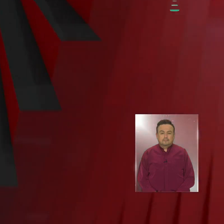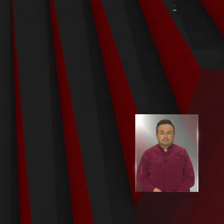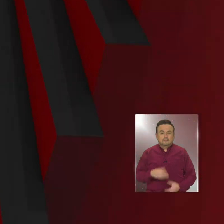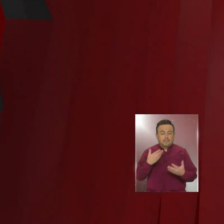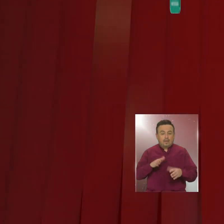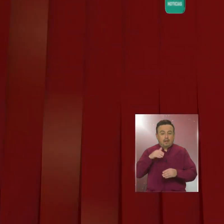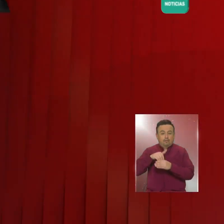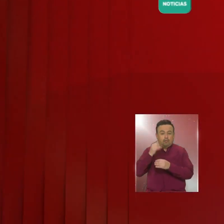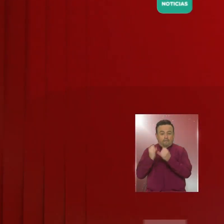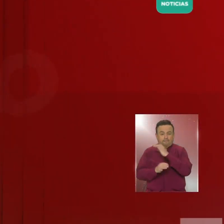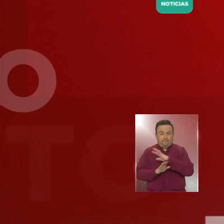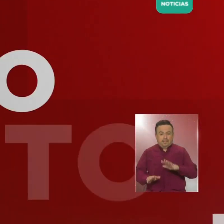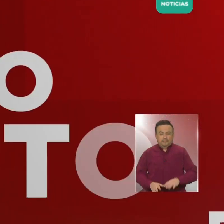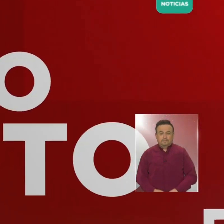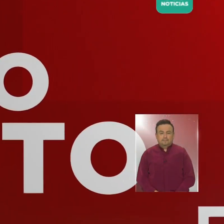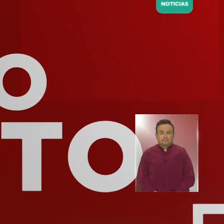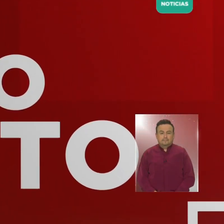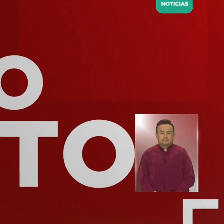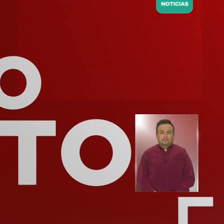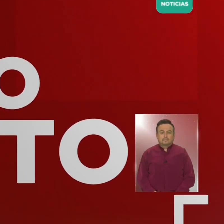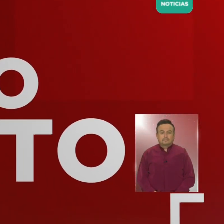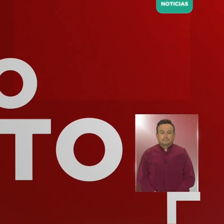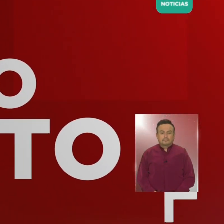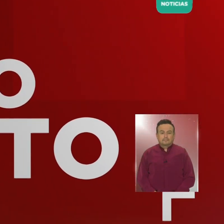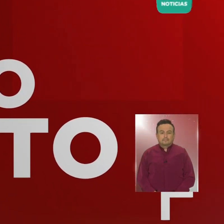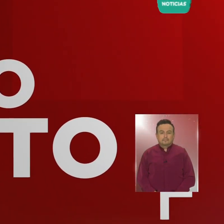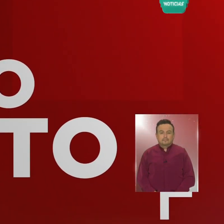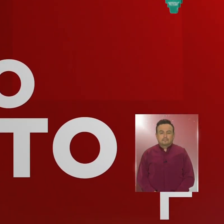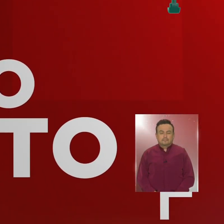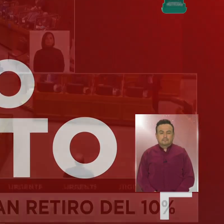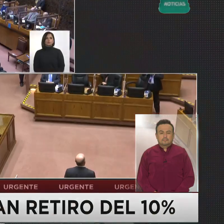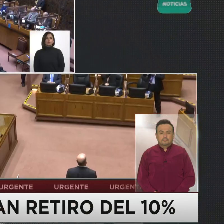...la votación. Último minuto.